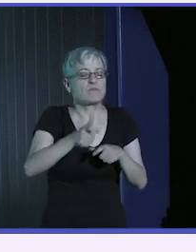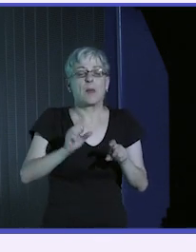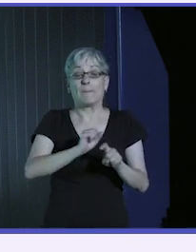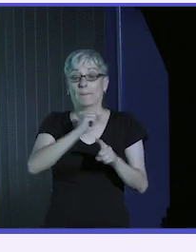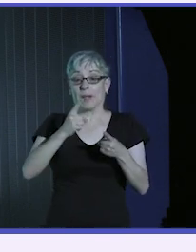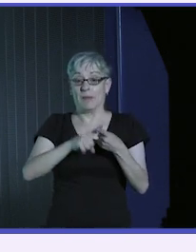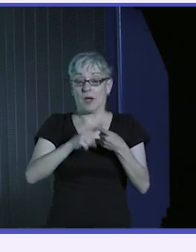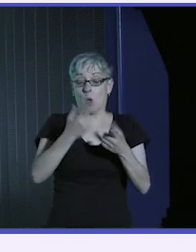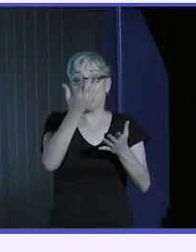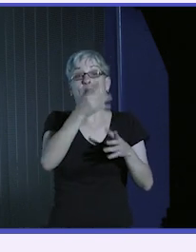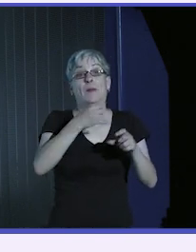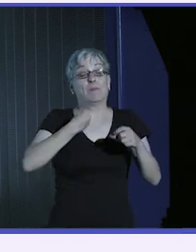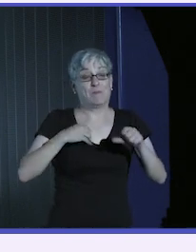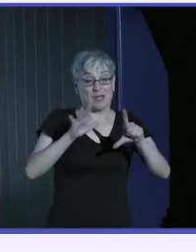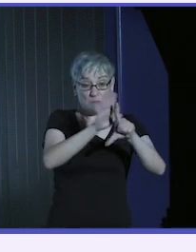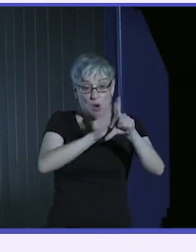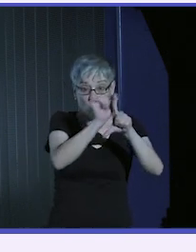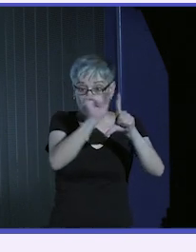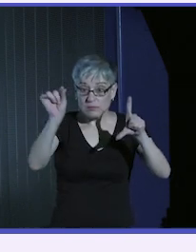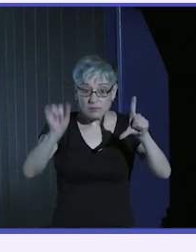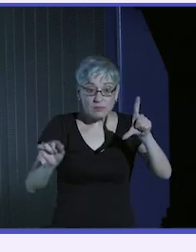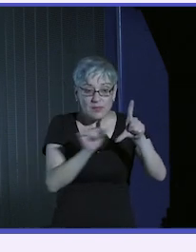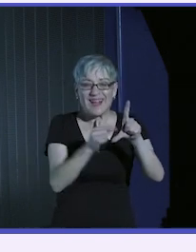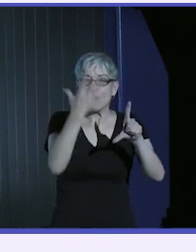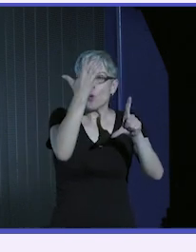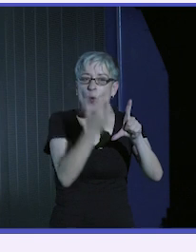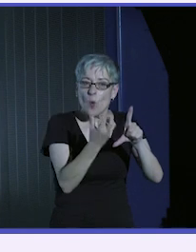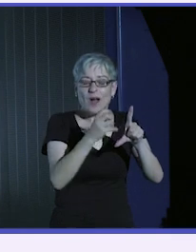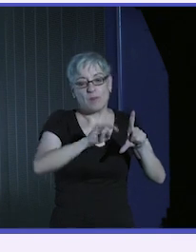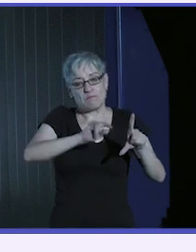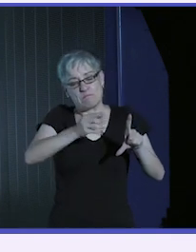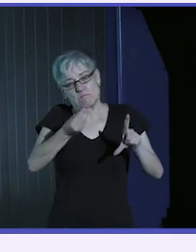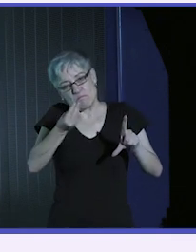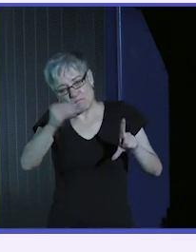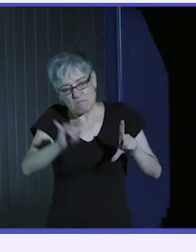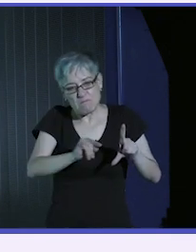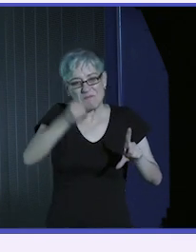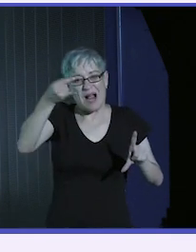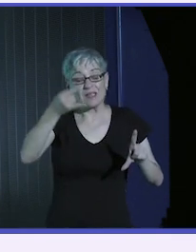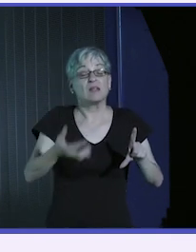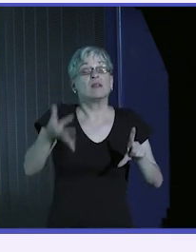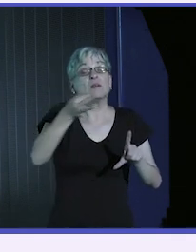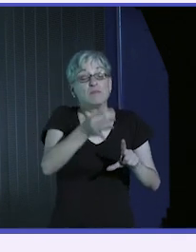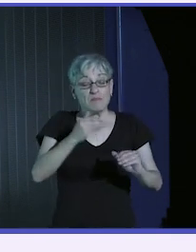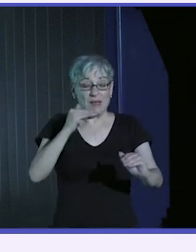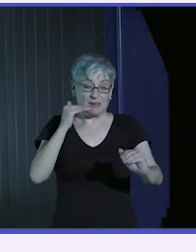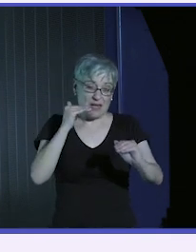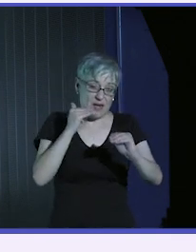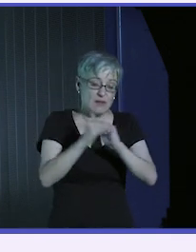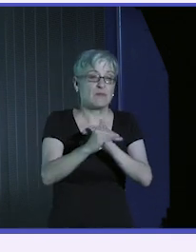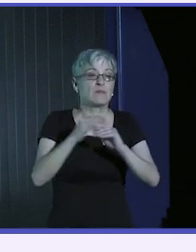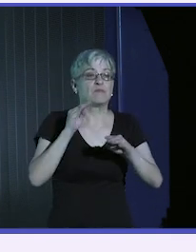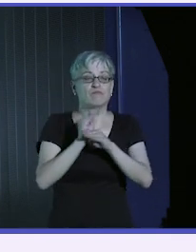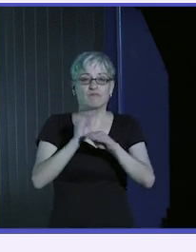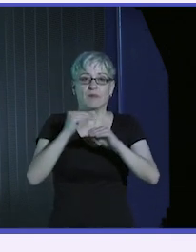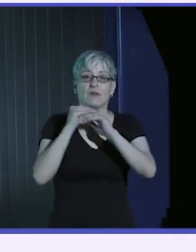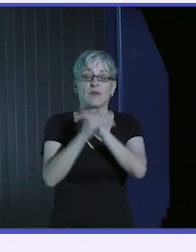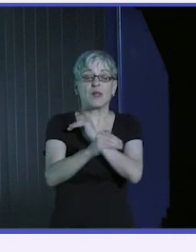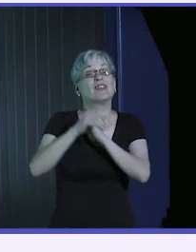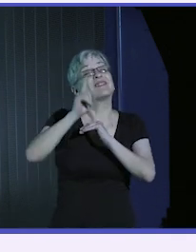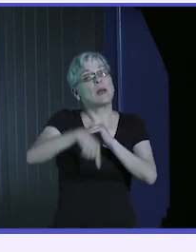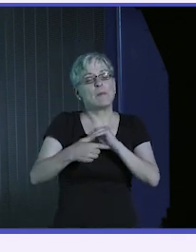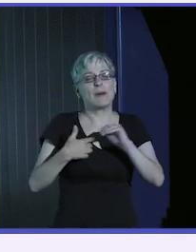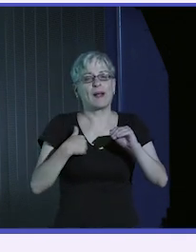primero con la misma superficie se genere el triple de electricidad, pero además que se eficiente y se haga más accesible todavía el despliegue de las energías